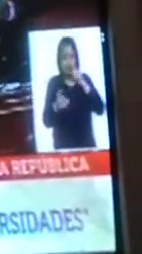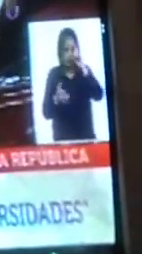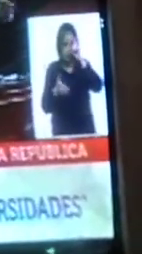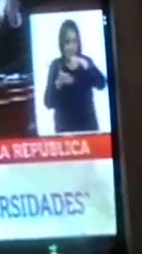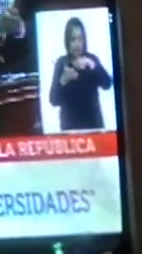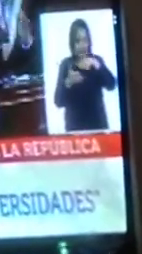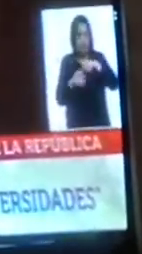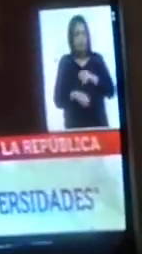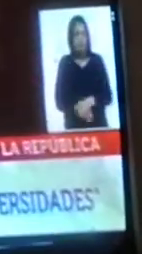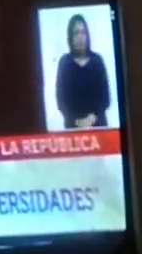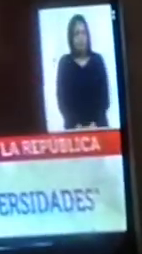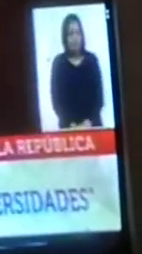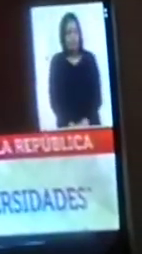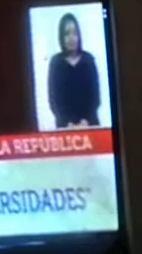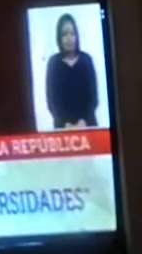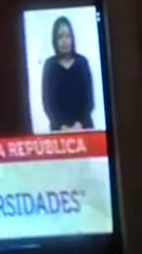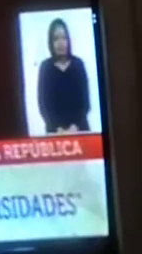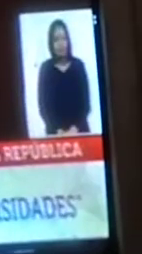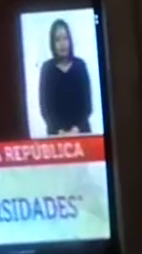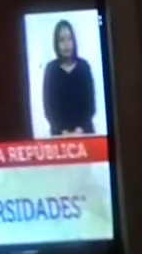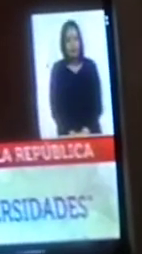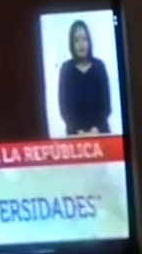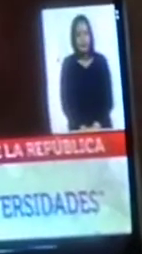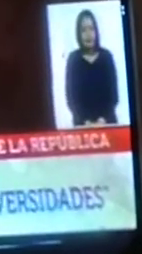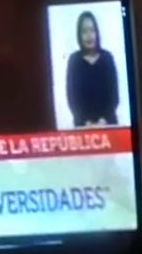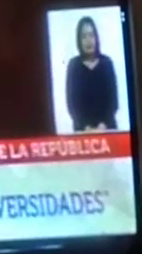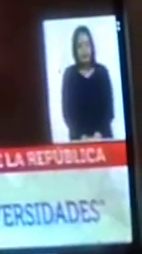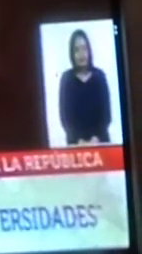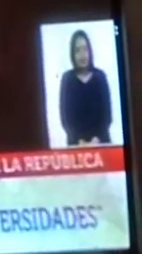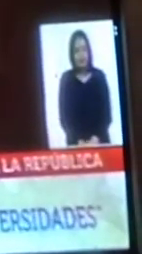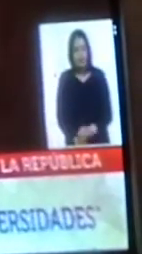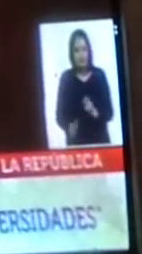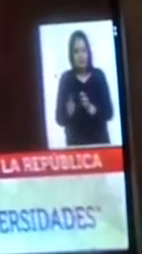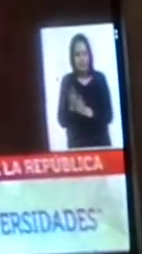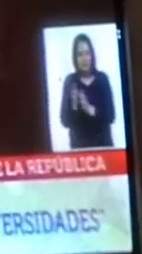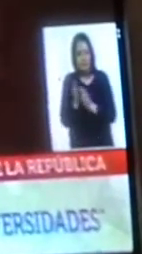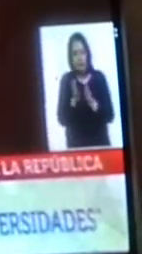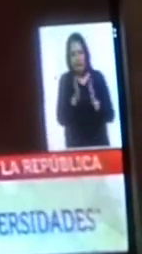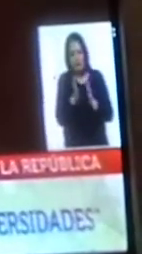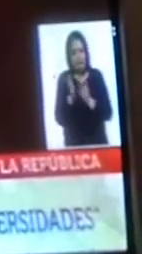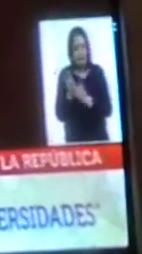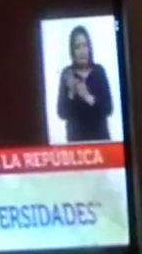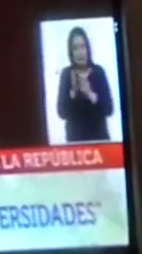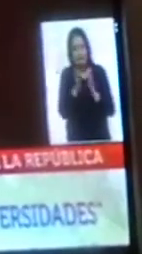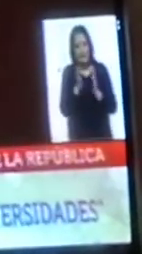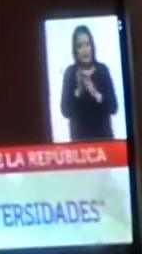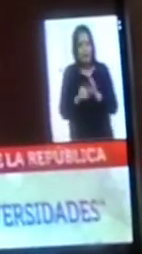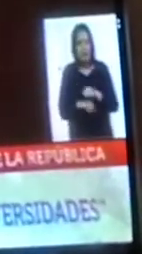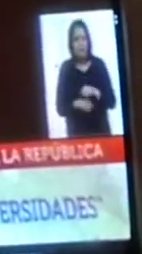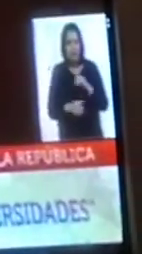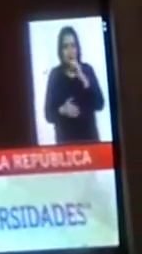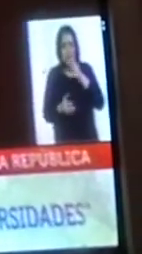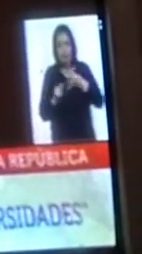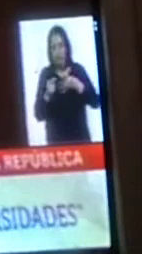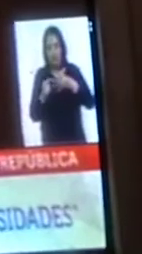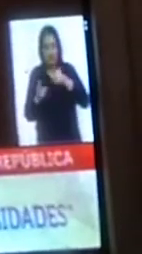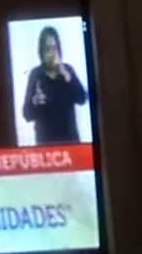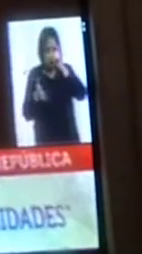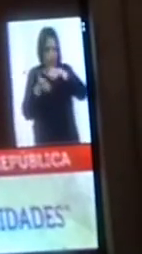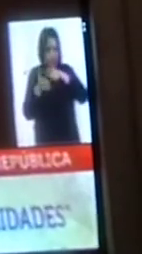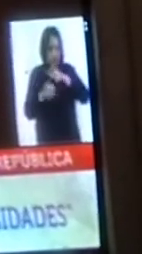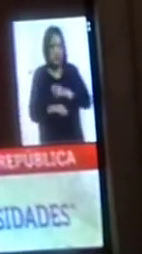con özil mientras la cama asesina sebastien en cambio es mi amigo